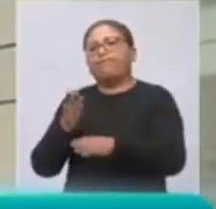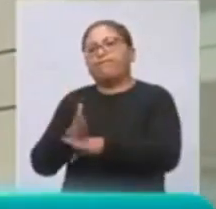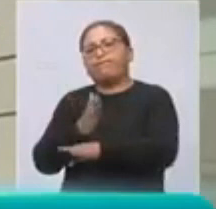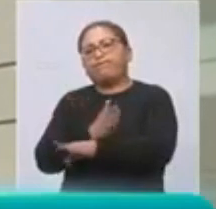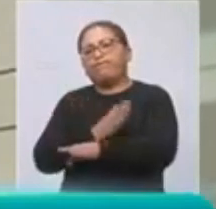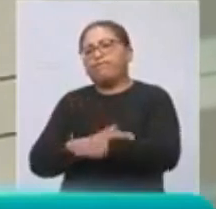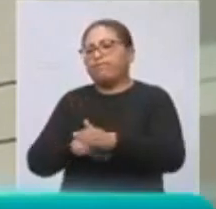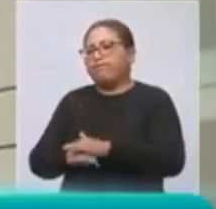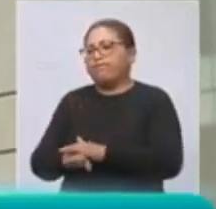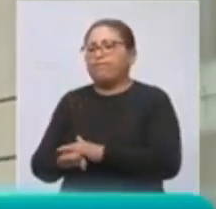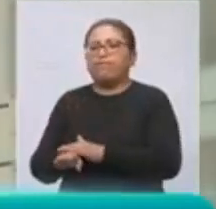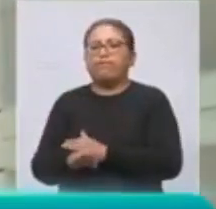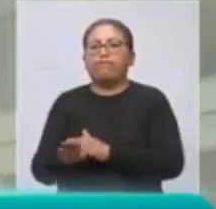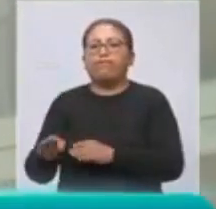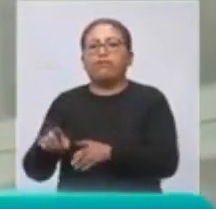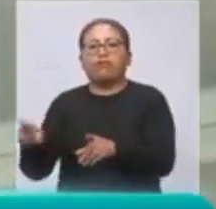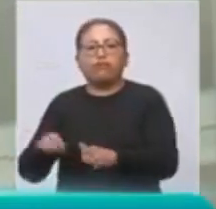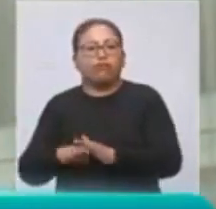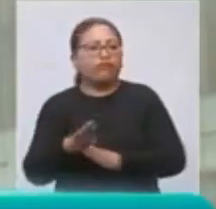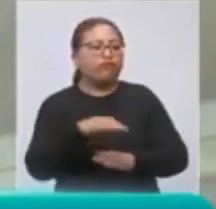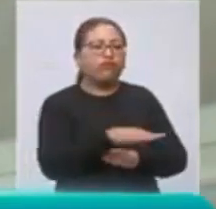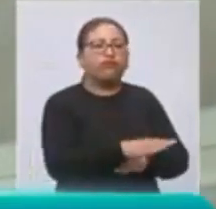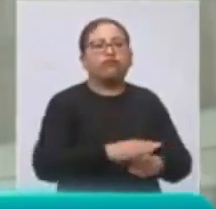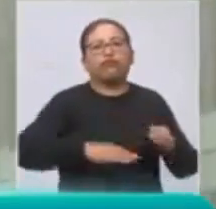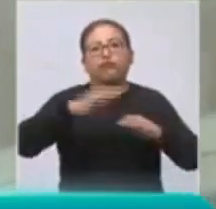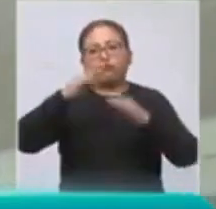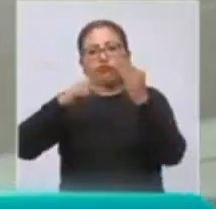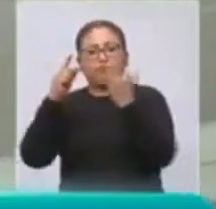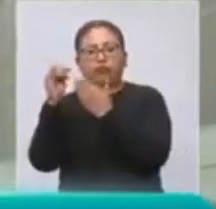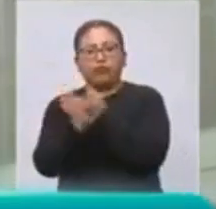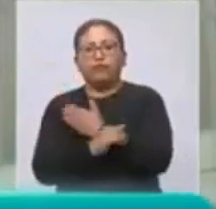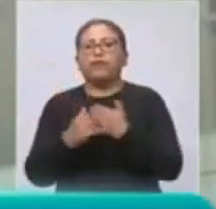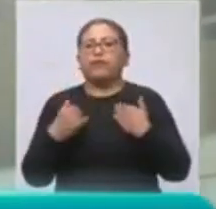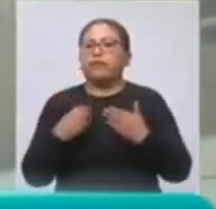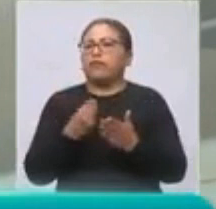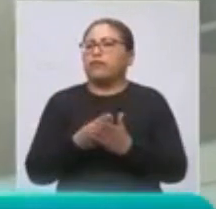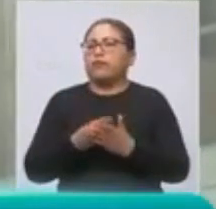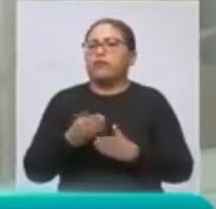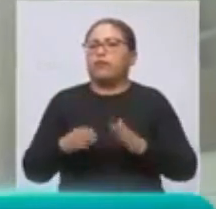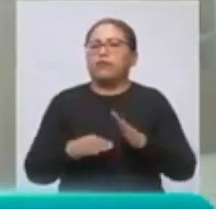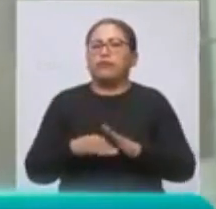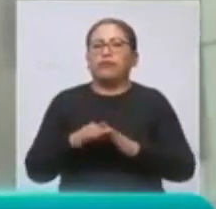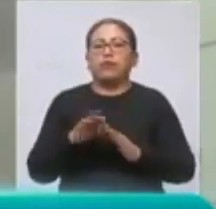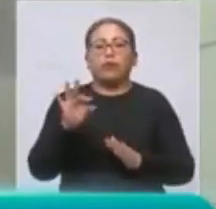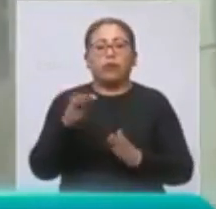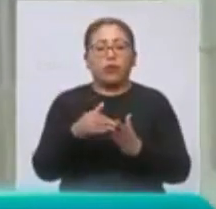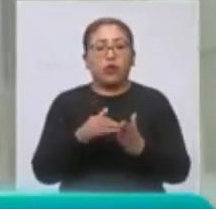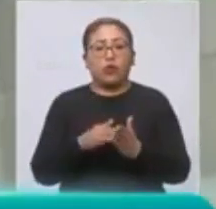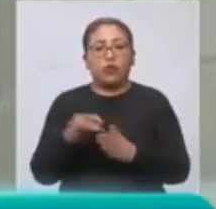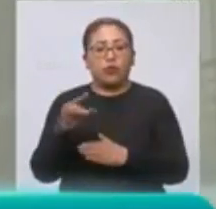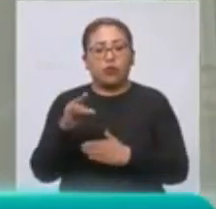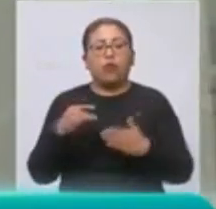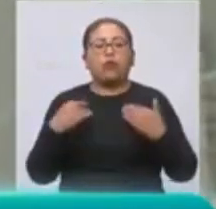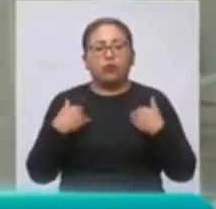recorriendo los diferentes ambientes de esta infraestructura que tiene una inversión que supera los 9 millones de bolivianos